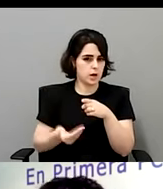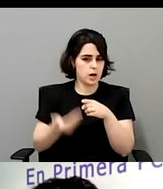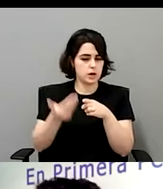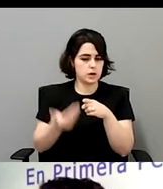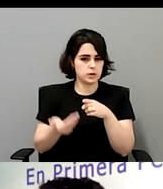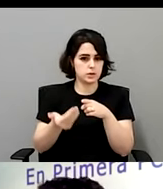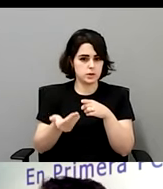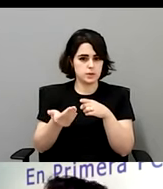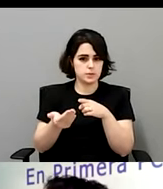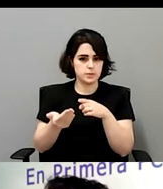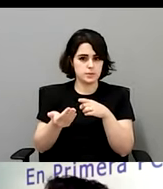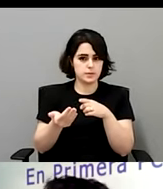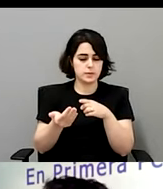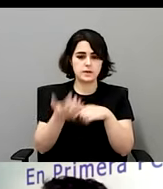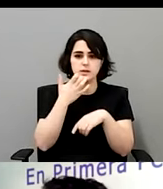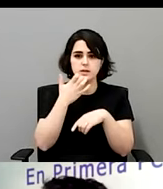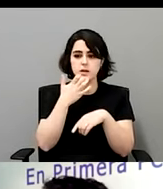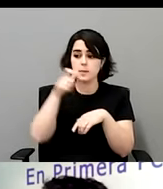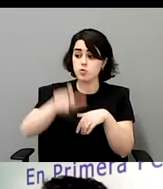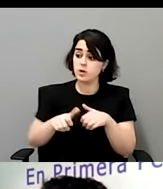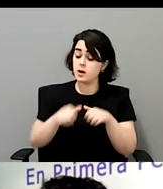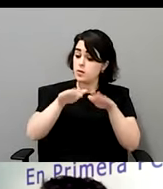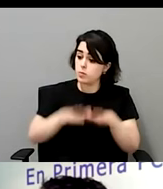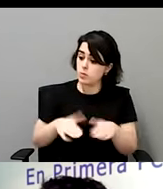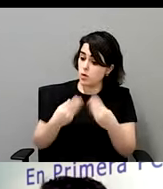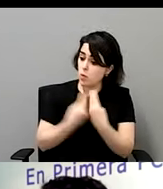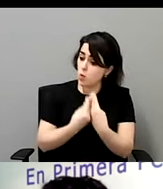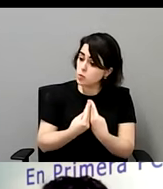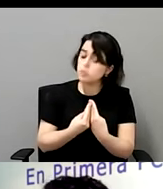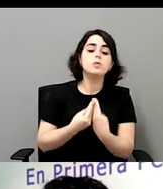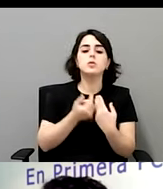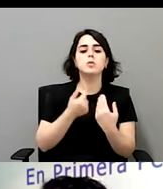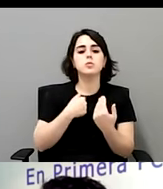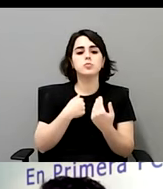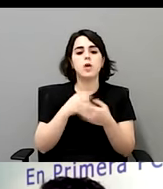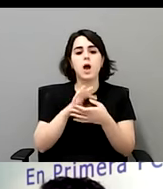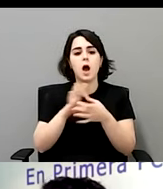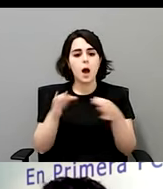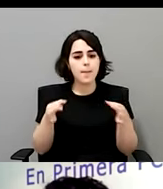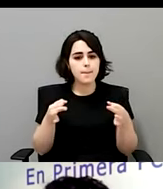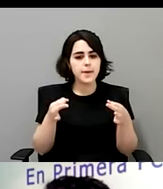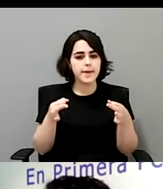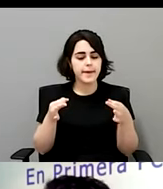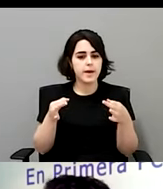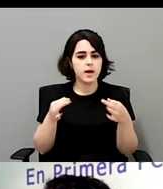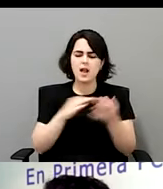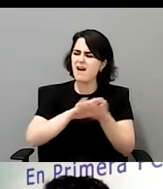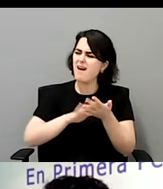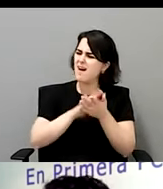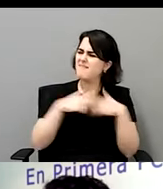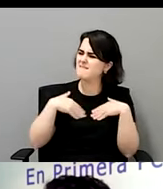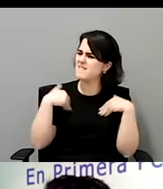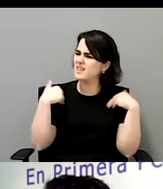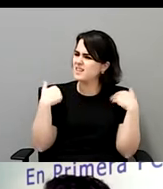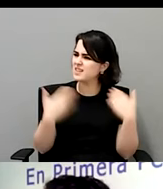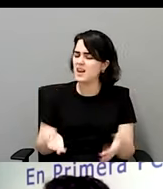había olvidado, ¿no? Cuando ella se queda, yo puedo ver con mis amigas lo que quiera